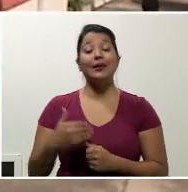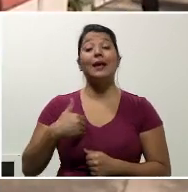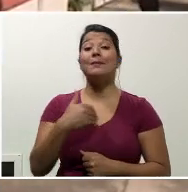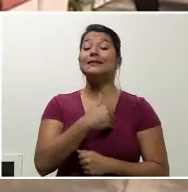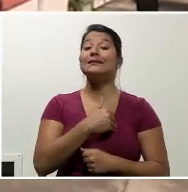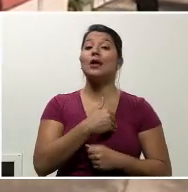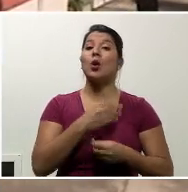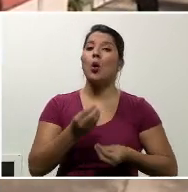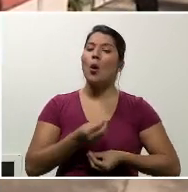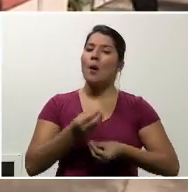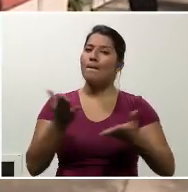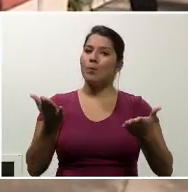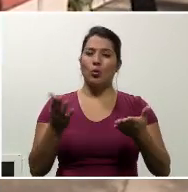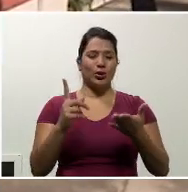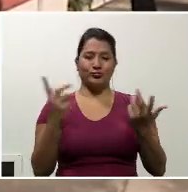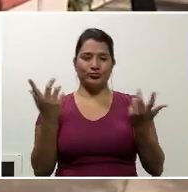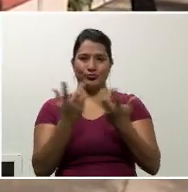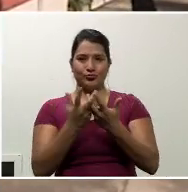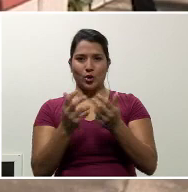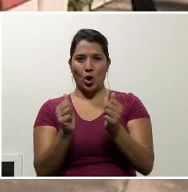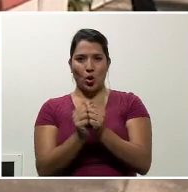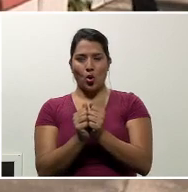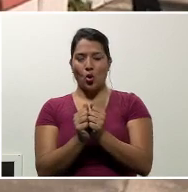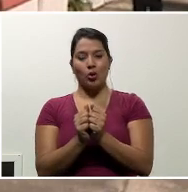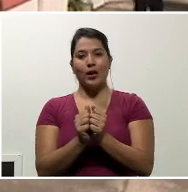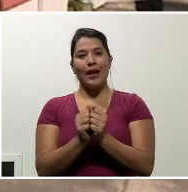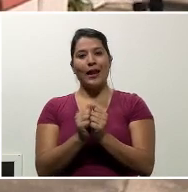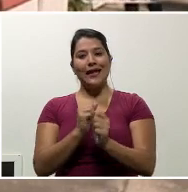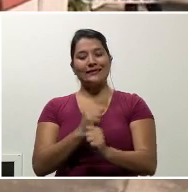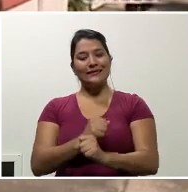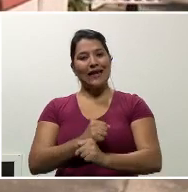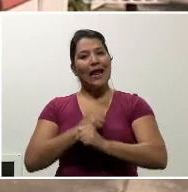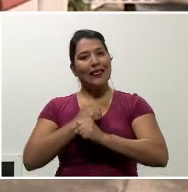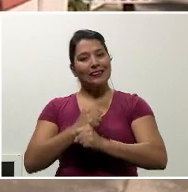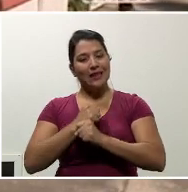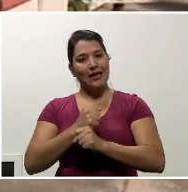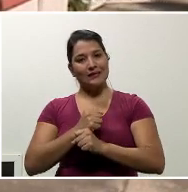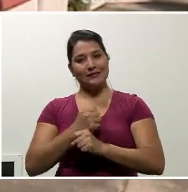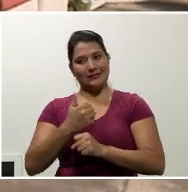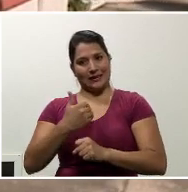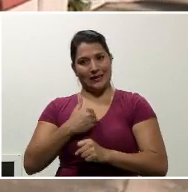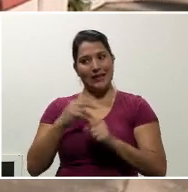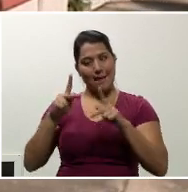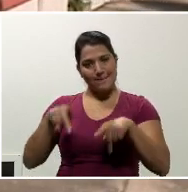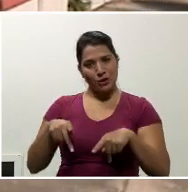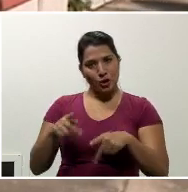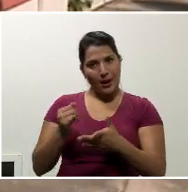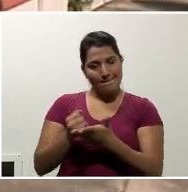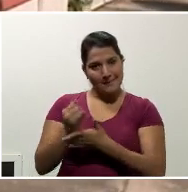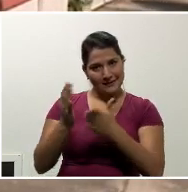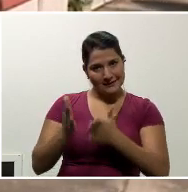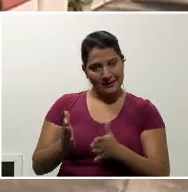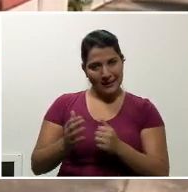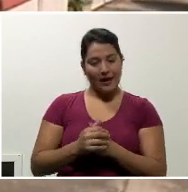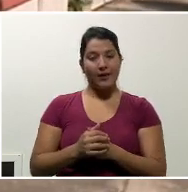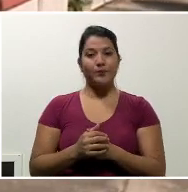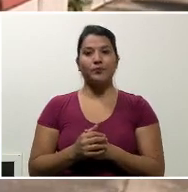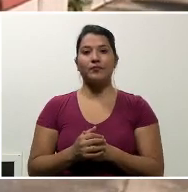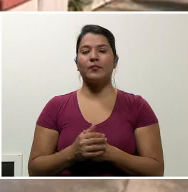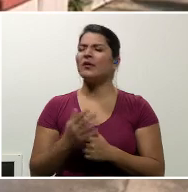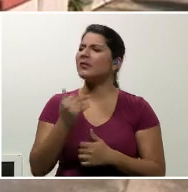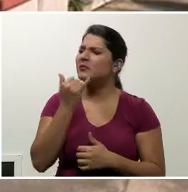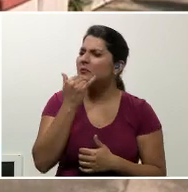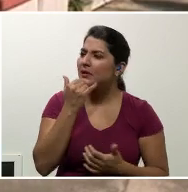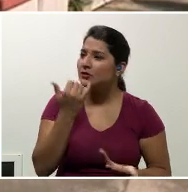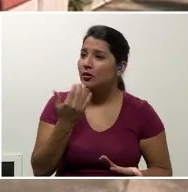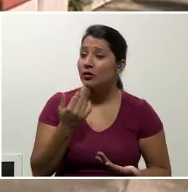riñe con las garantías fundamentales de la persona que está siendo investigada. ¿Y cuál es el argumento de la Fiscalía para no aceptar esos testigos? Básicamente señala que ya